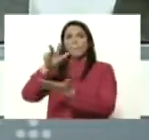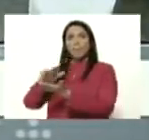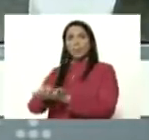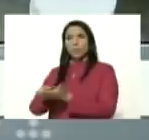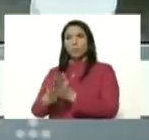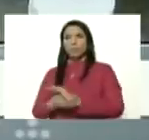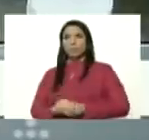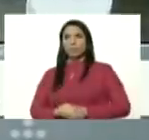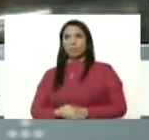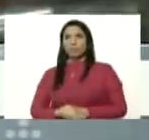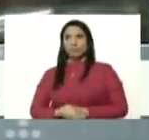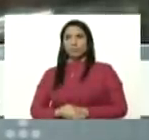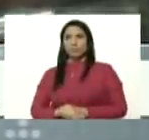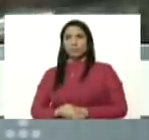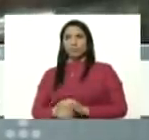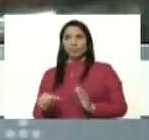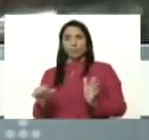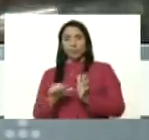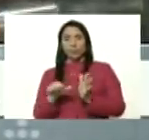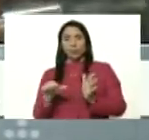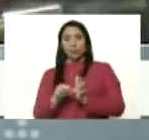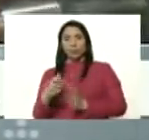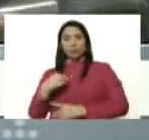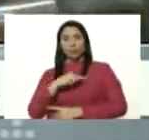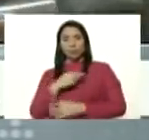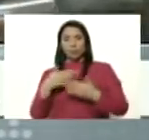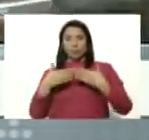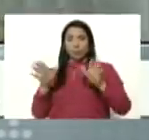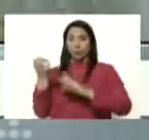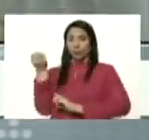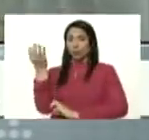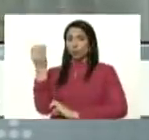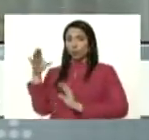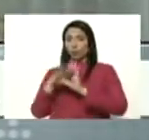oportunidad, cuando clausuramos ese Congreso